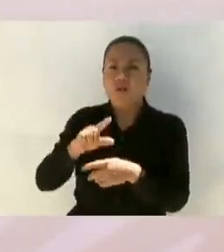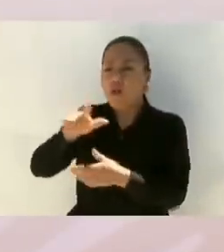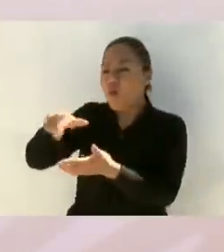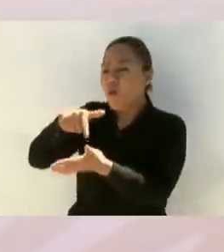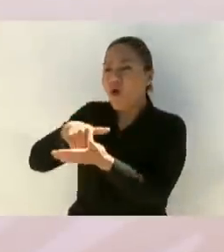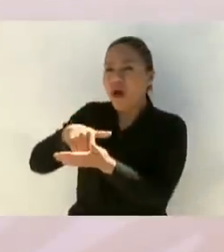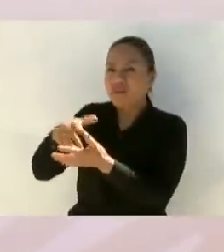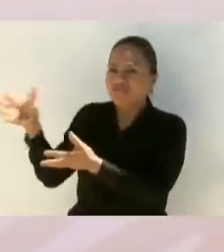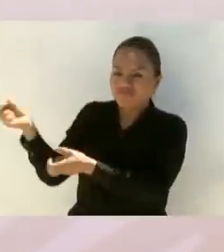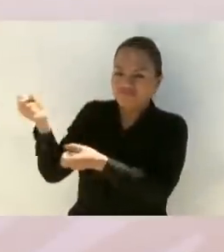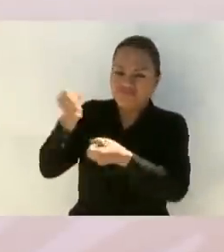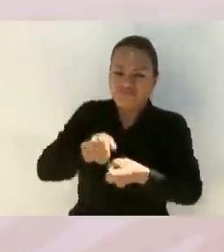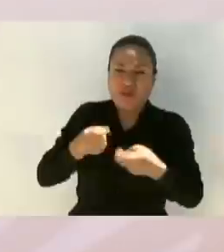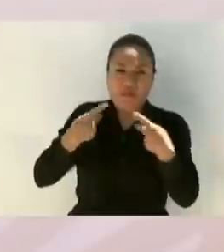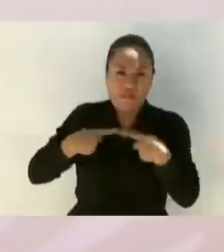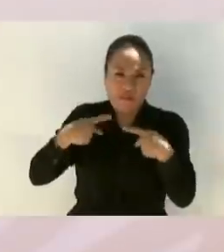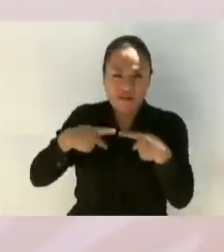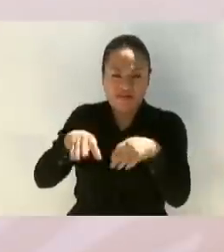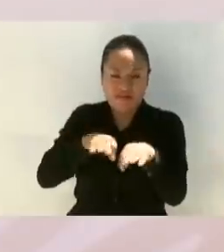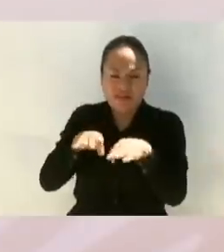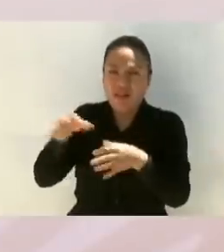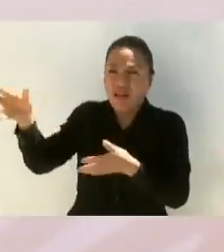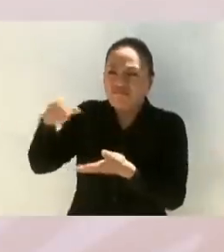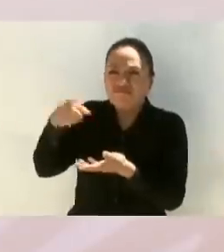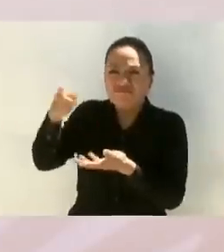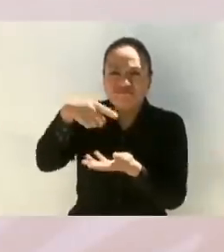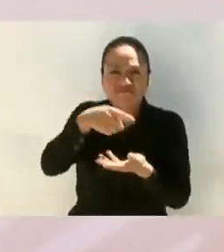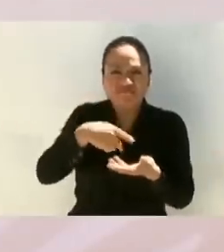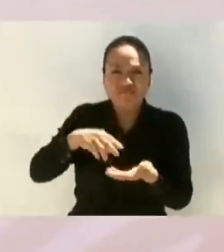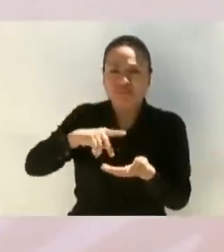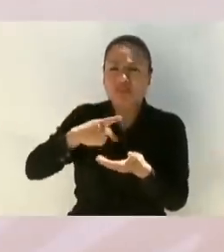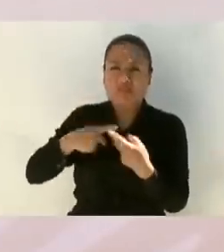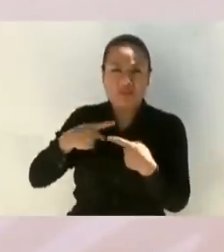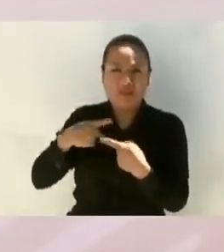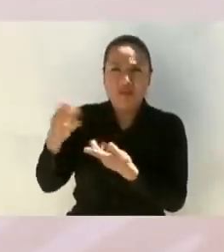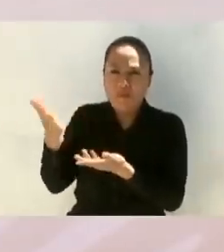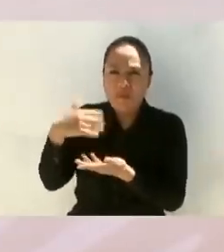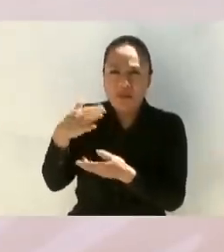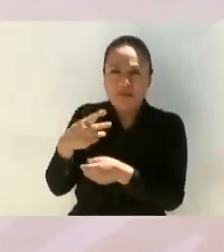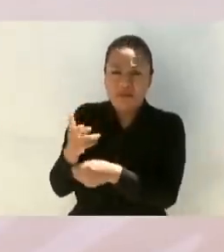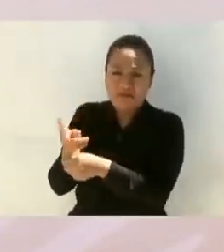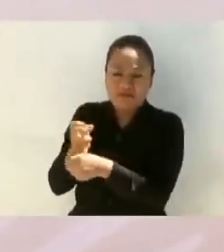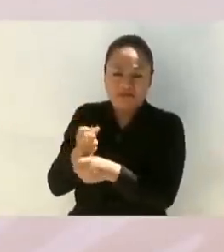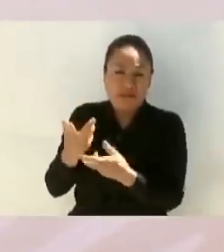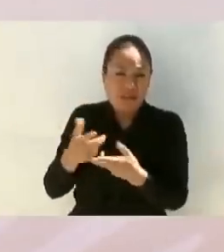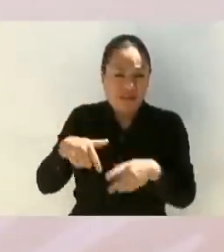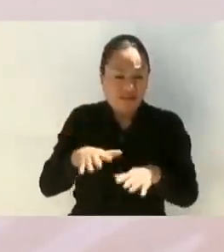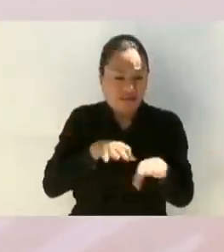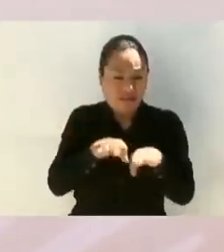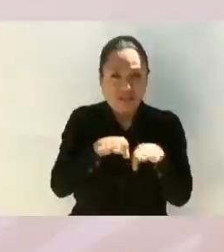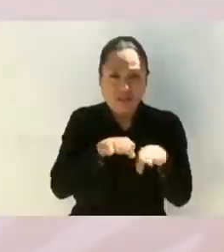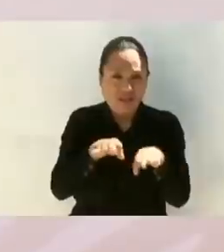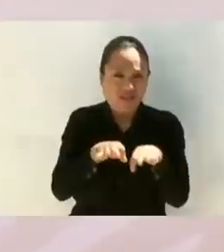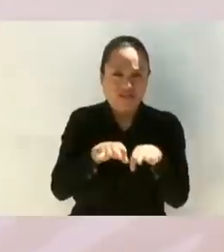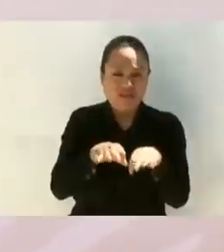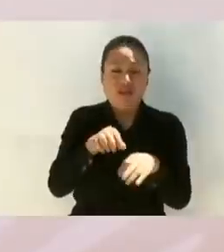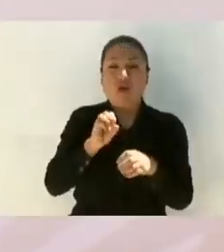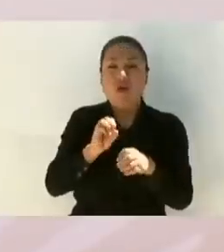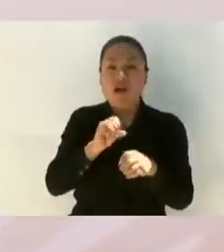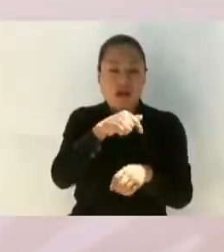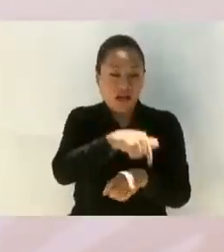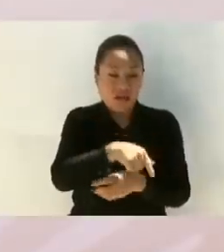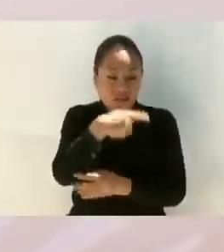lugares, ni siquiera contratan a la fuerza de trabajo, a la mano de obra local,